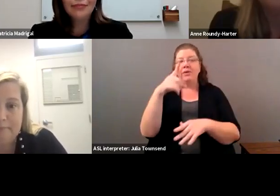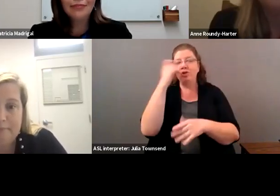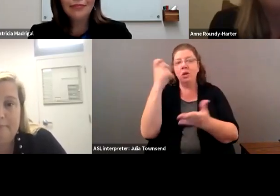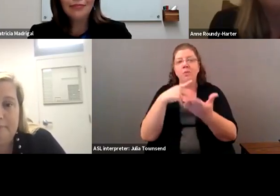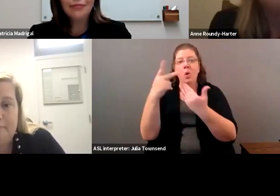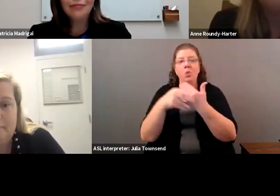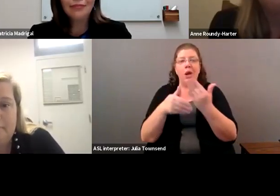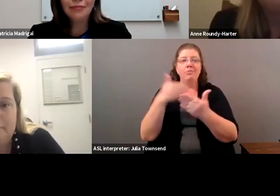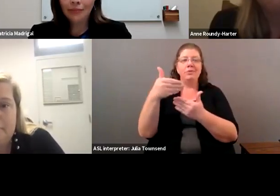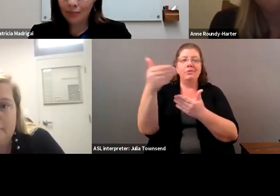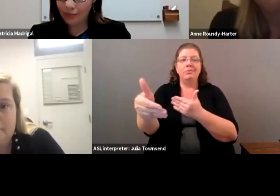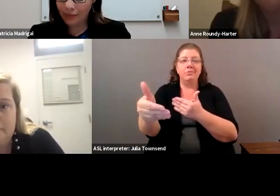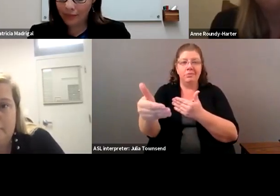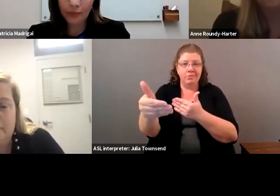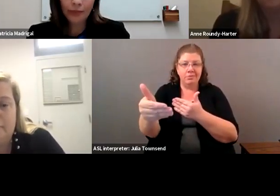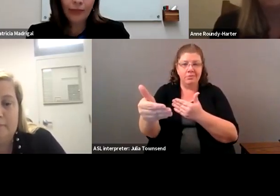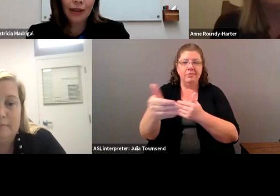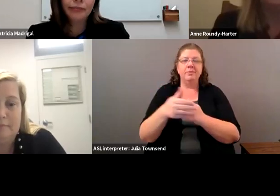verano